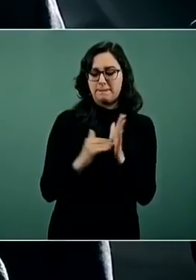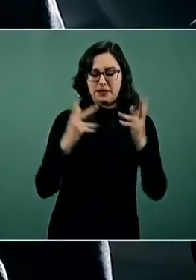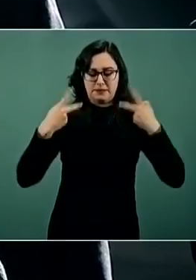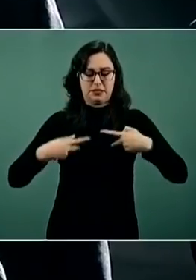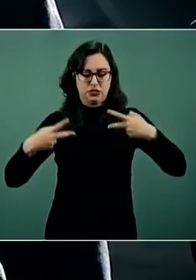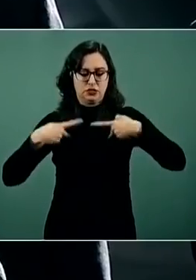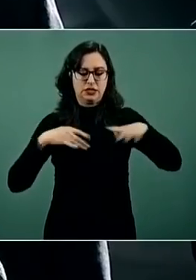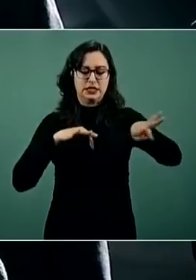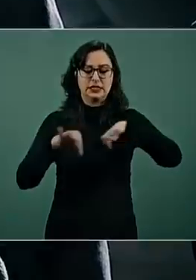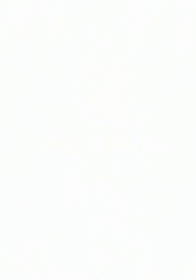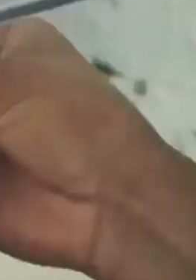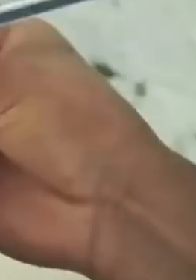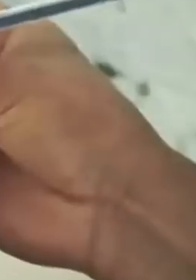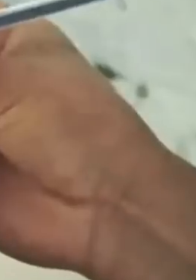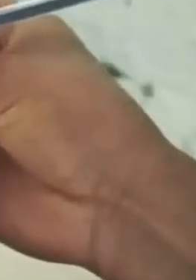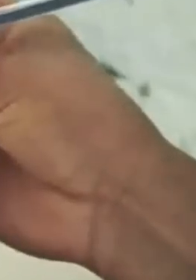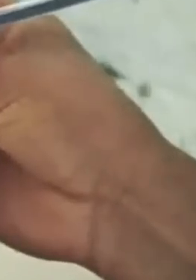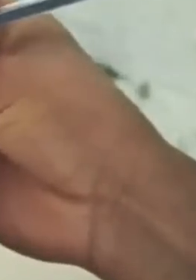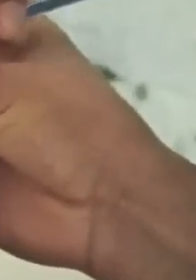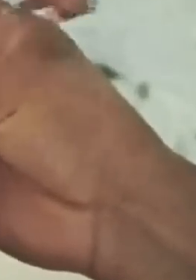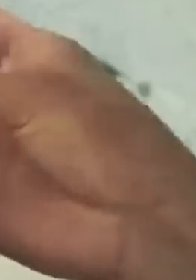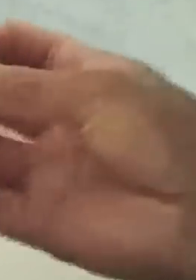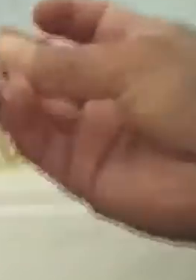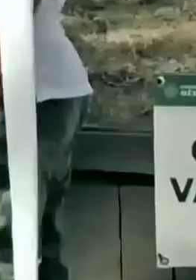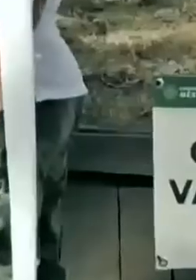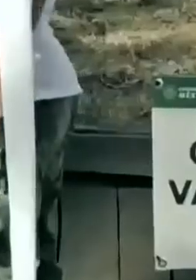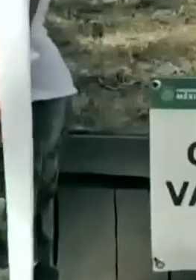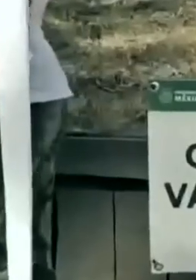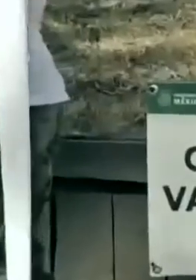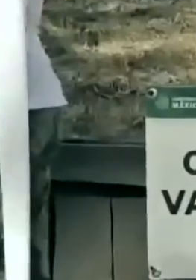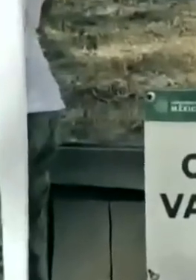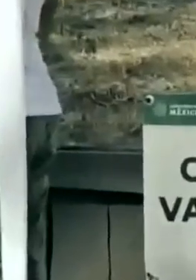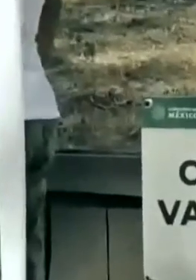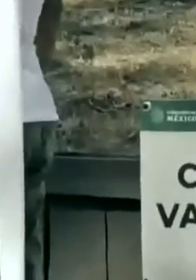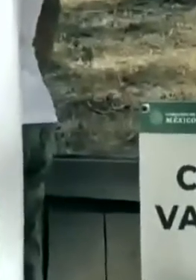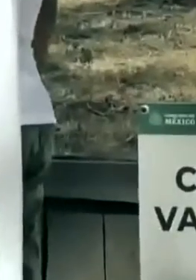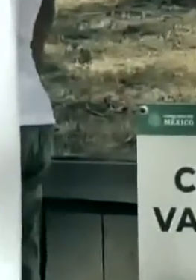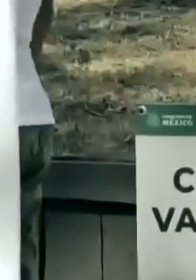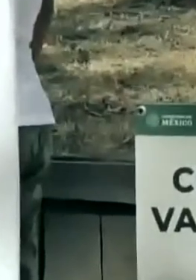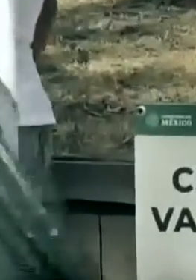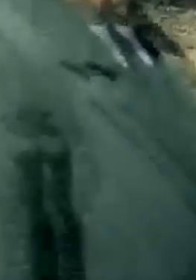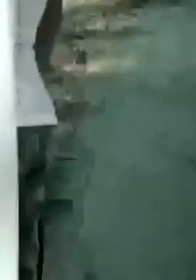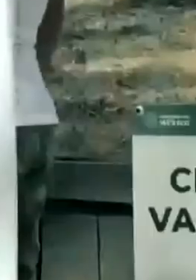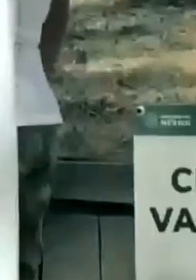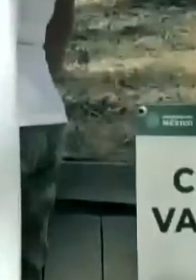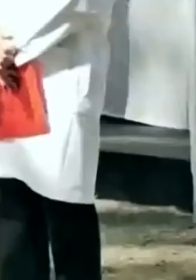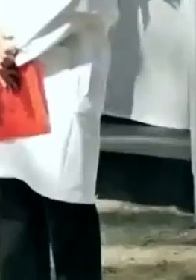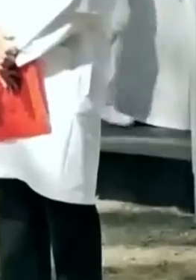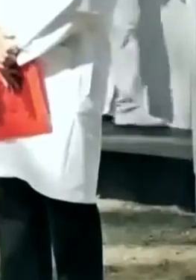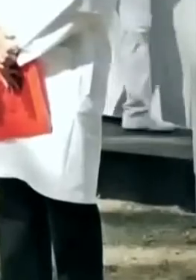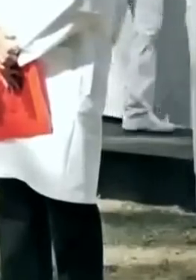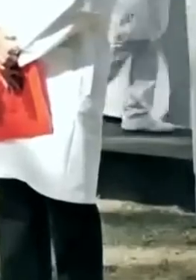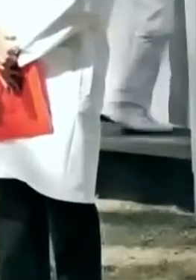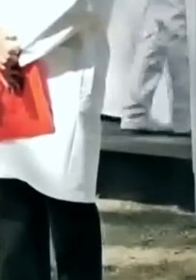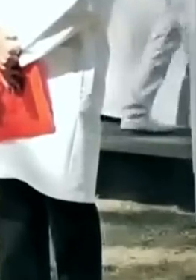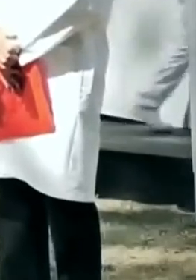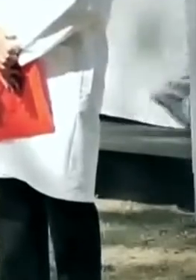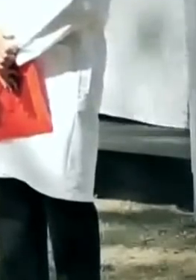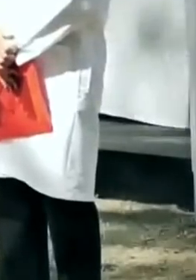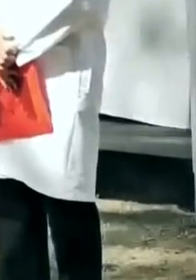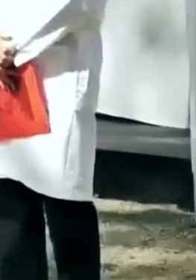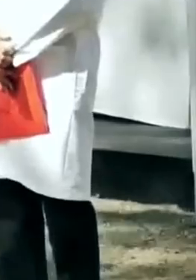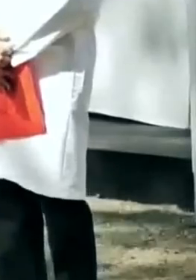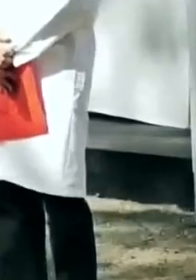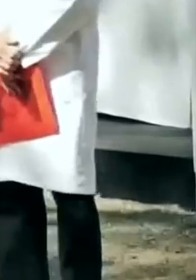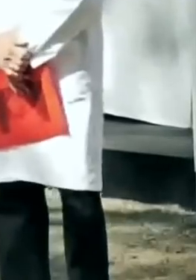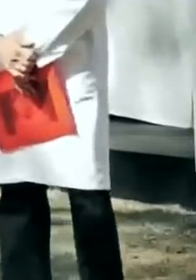trabajadores de la salud. El gobierno federal no incluyó a las administraciones estatales en las brigadas de vacunación para evitar que se haga